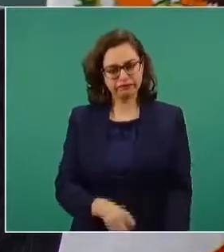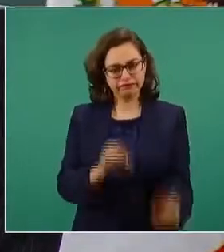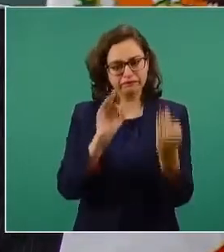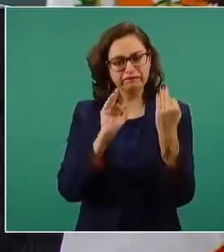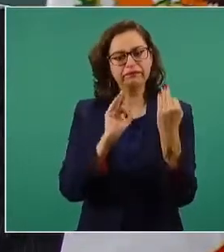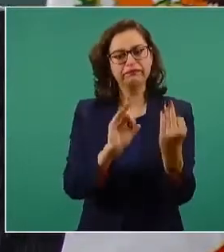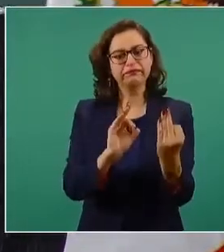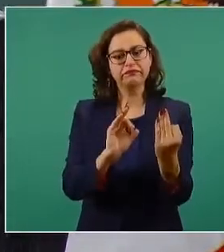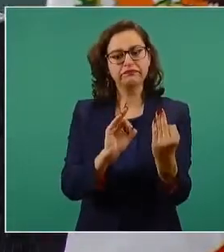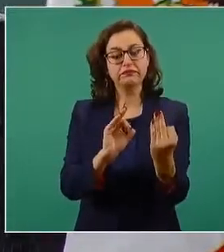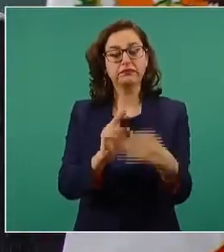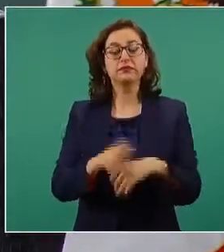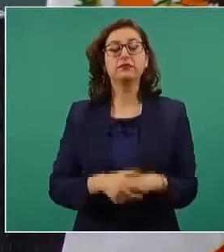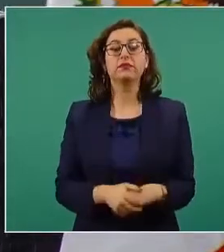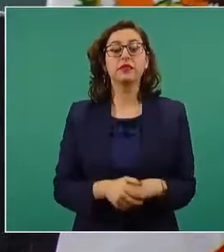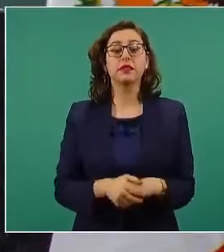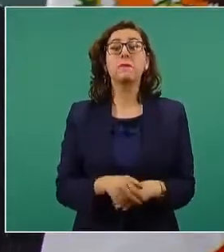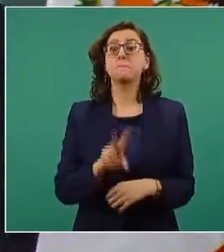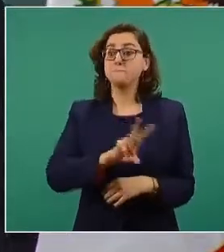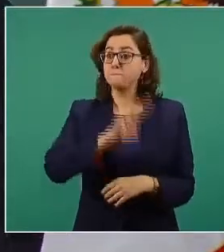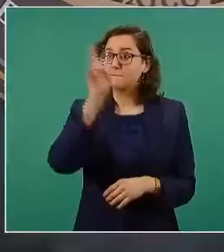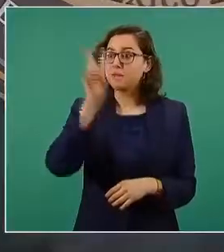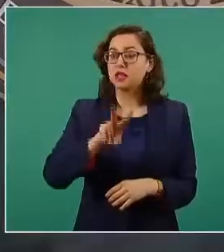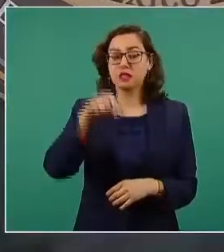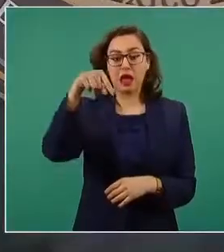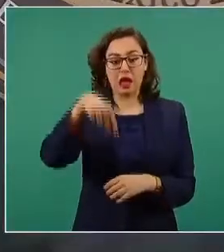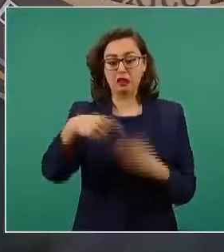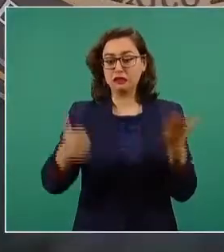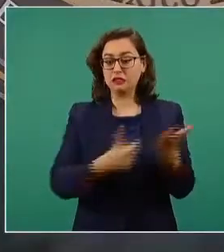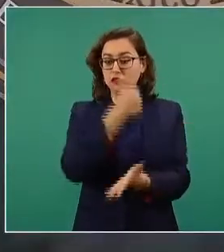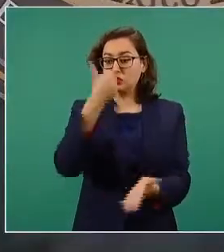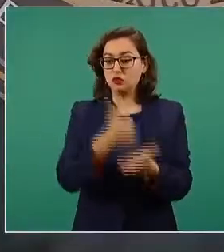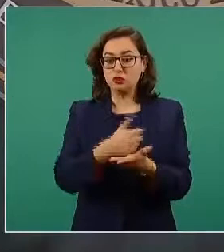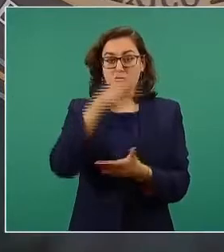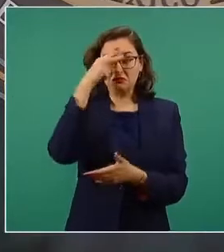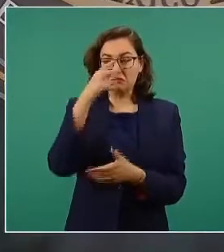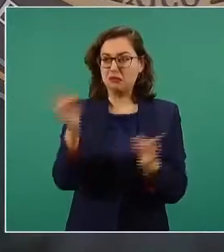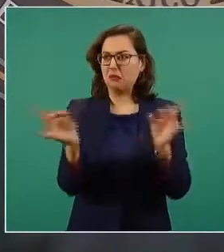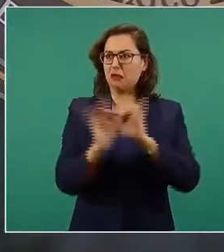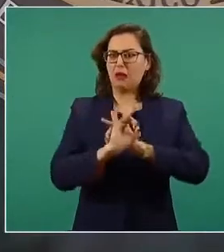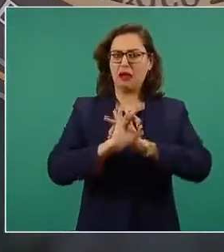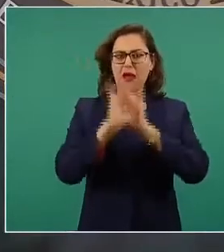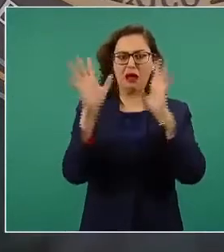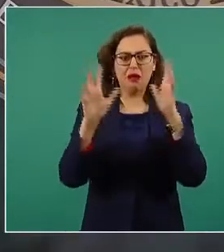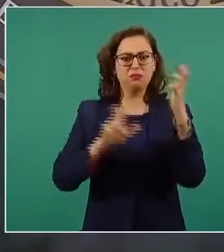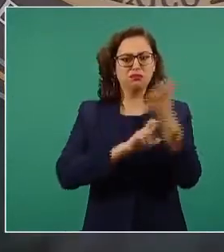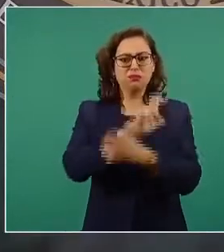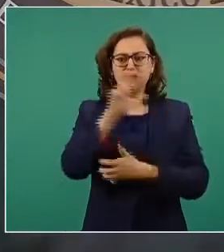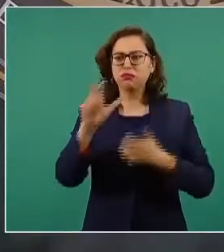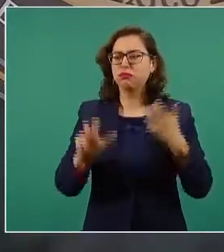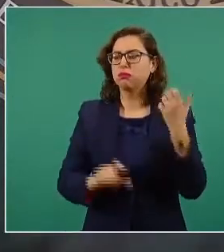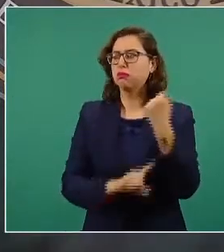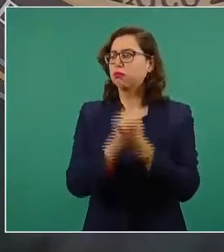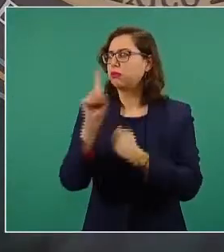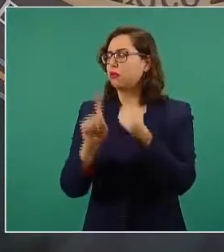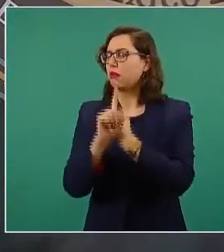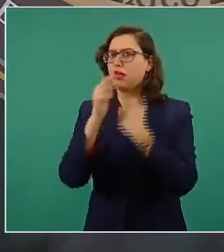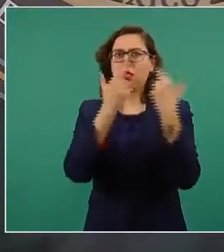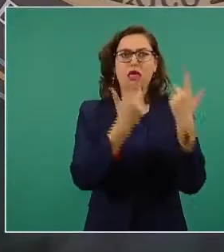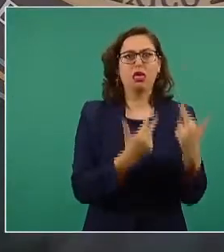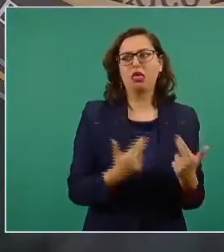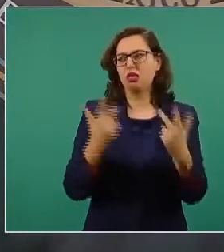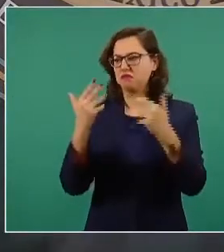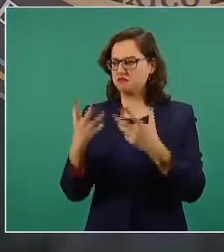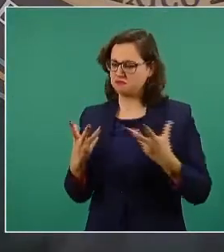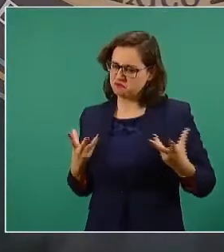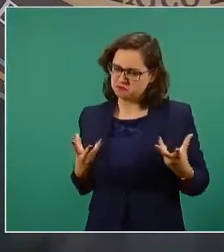solidaridad que he constatado en la Ciudad de México ante situaciones de desastre solo es comparable a